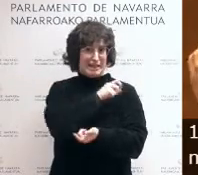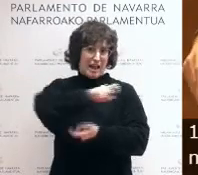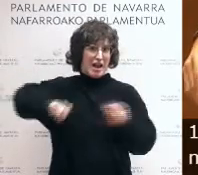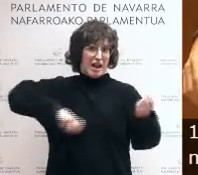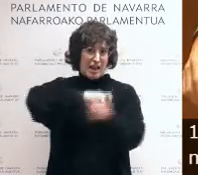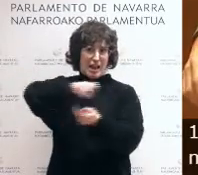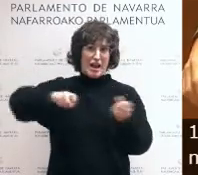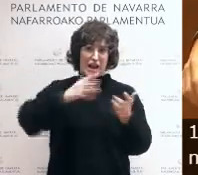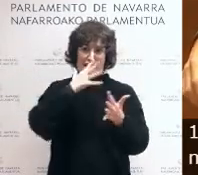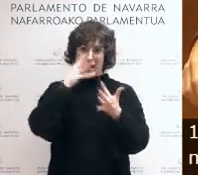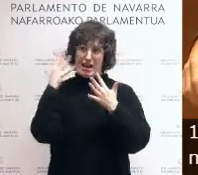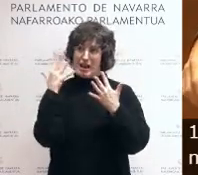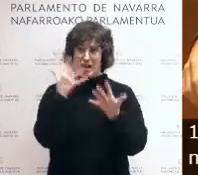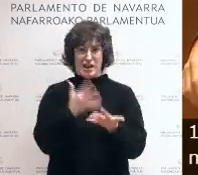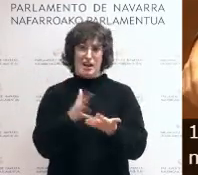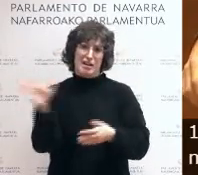los 10 años.